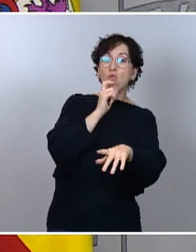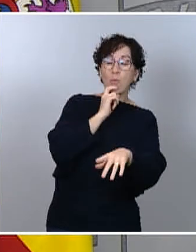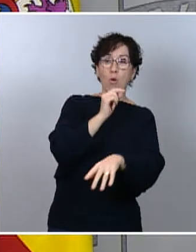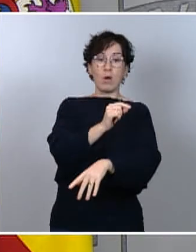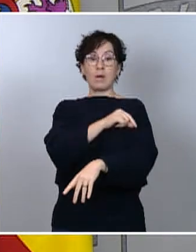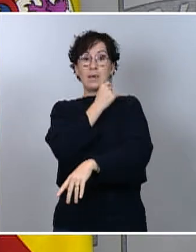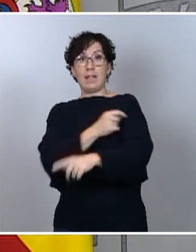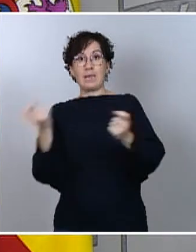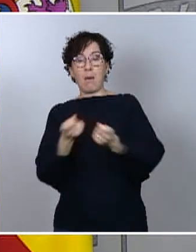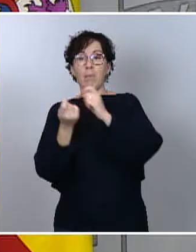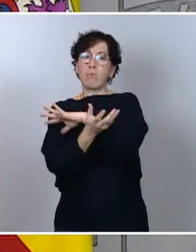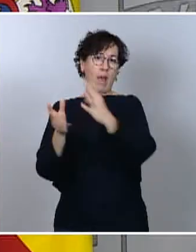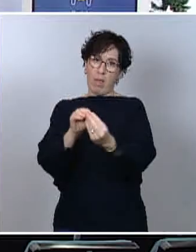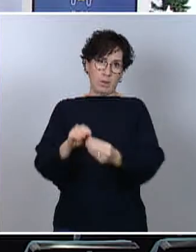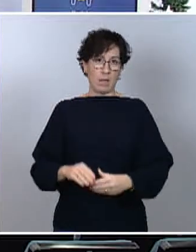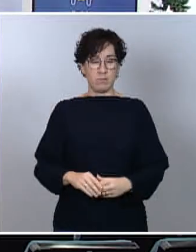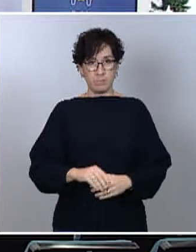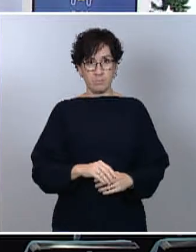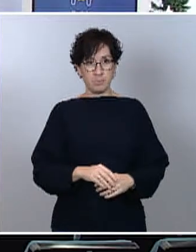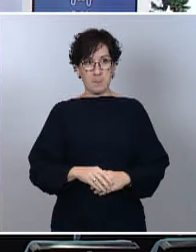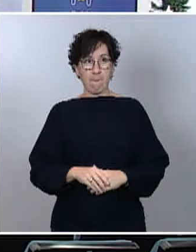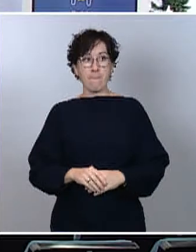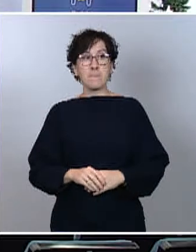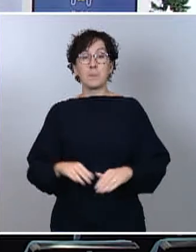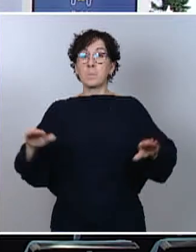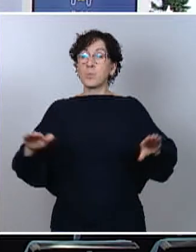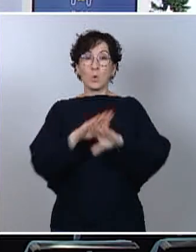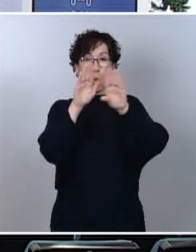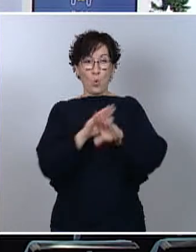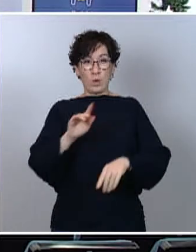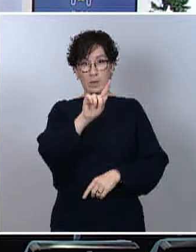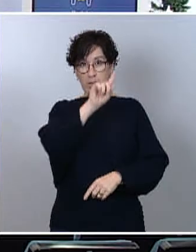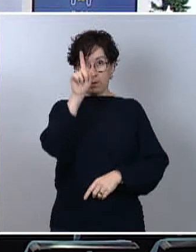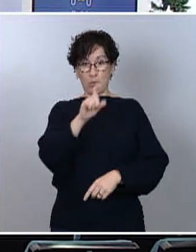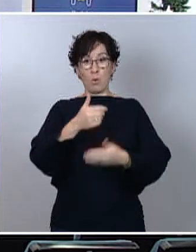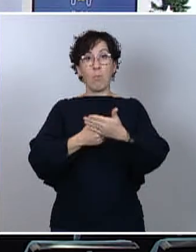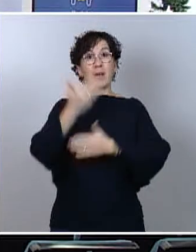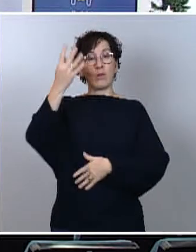esté en marcha. Último turno de palabra, Manuel Vilasero, del Periódico de Cataluña.